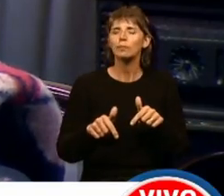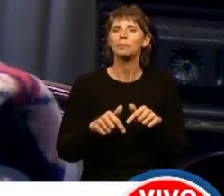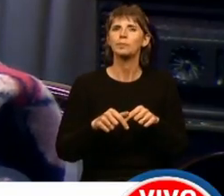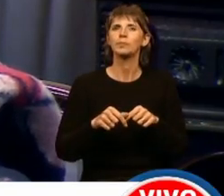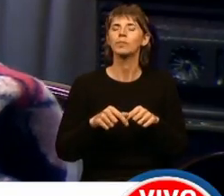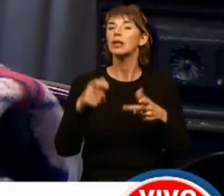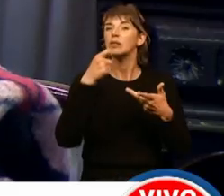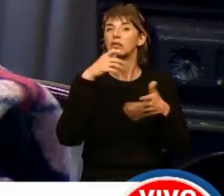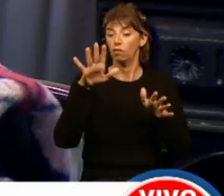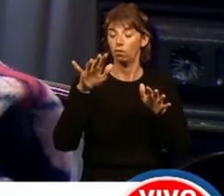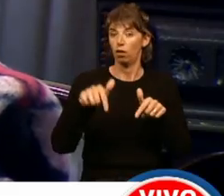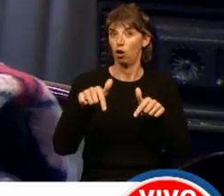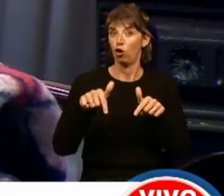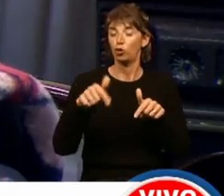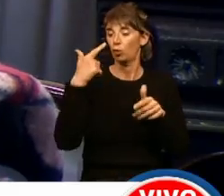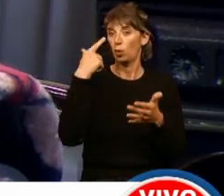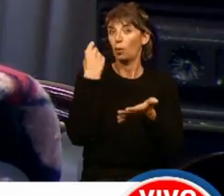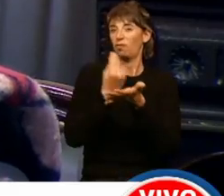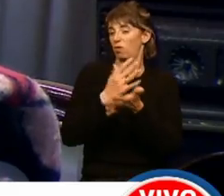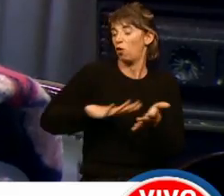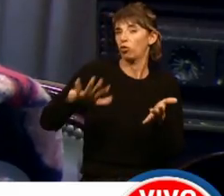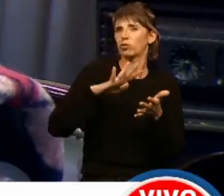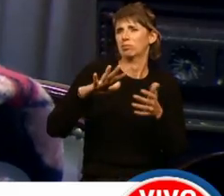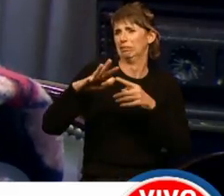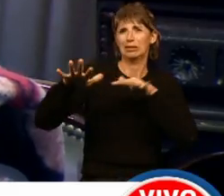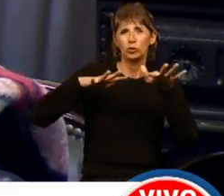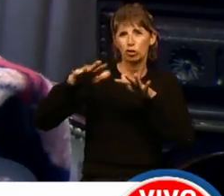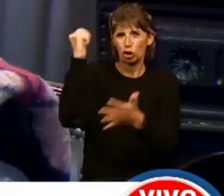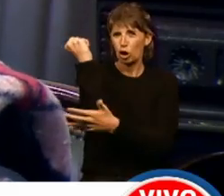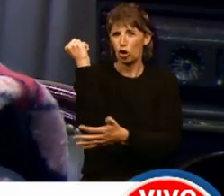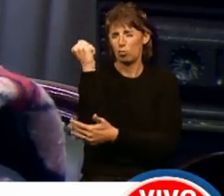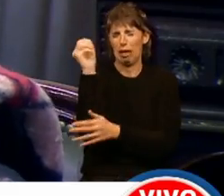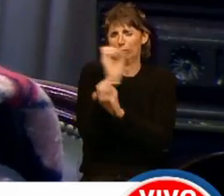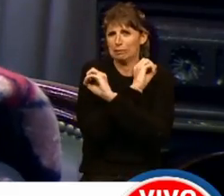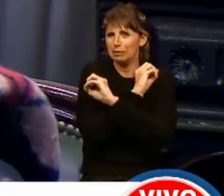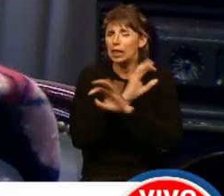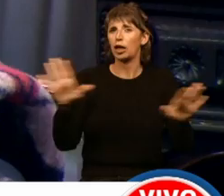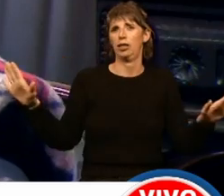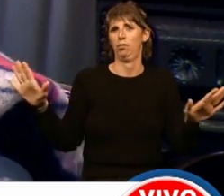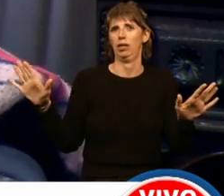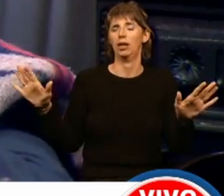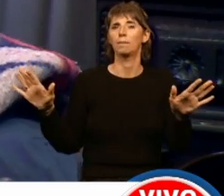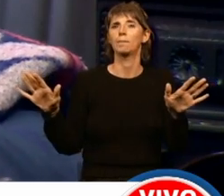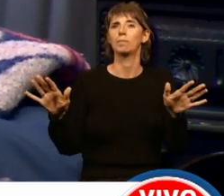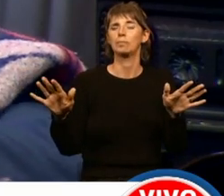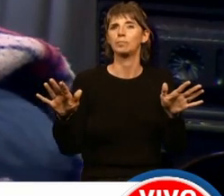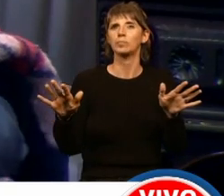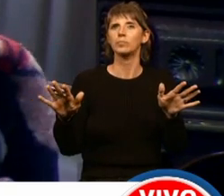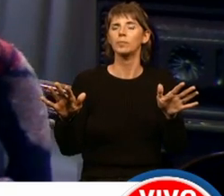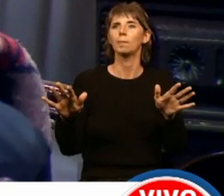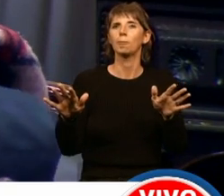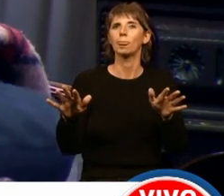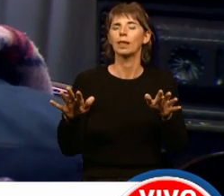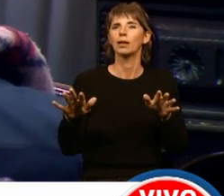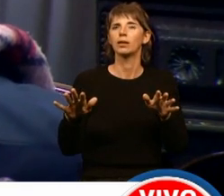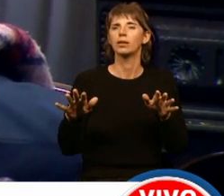estamos viviendo en un país que tiene una crisis económica profunda pero la crisis económica profunda lo es de aquello